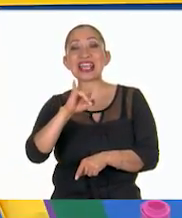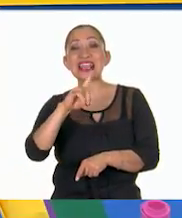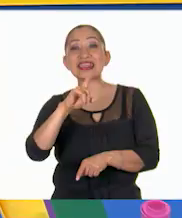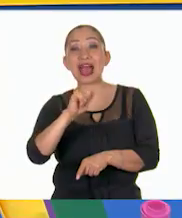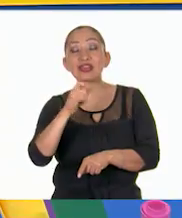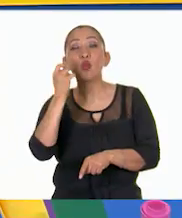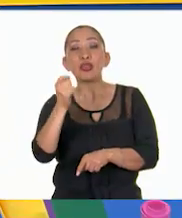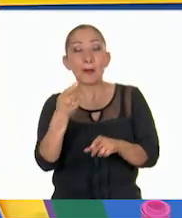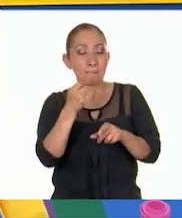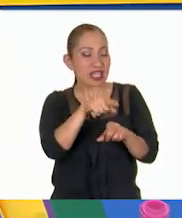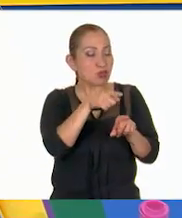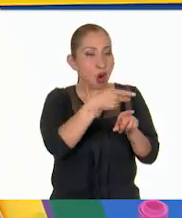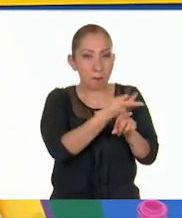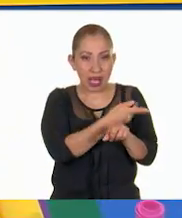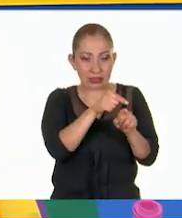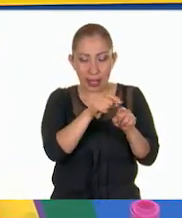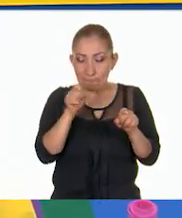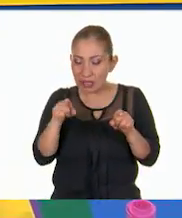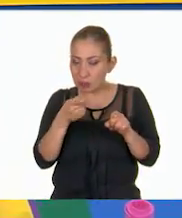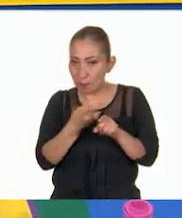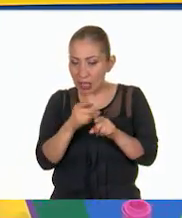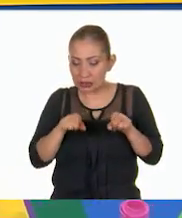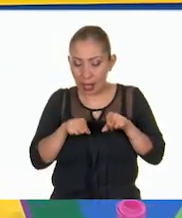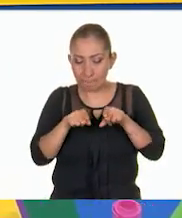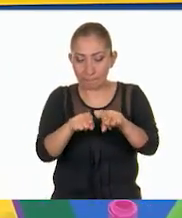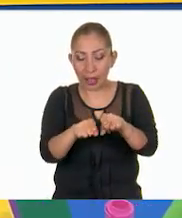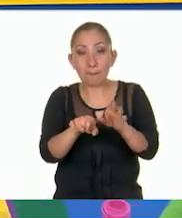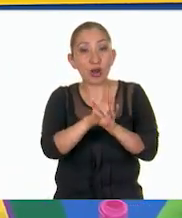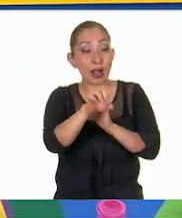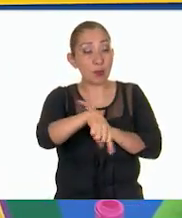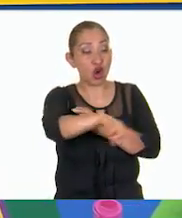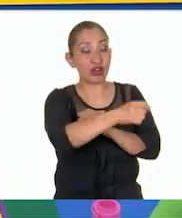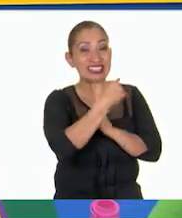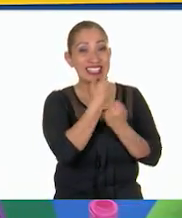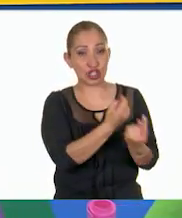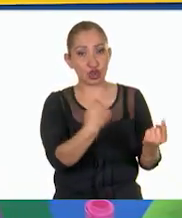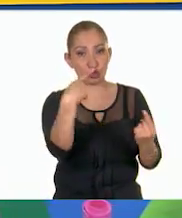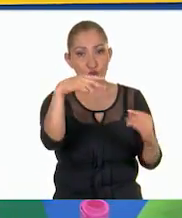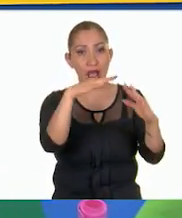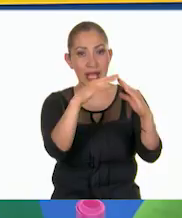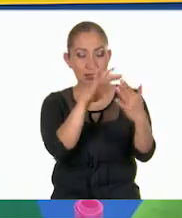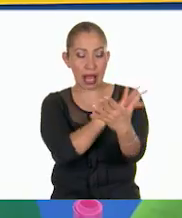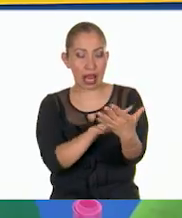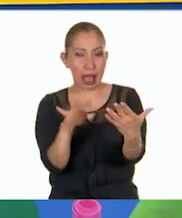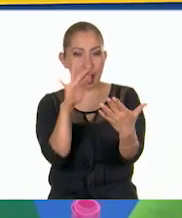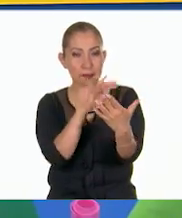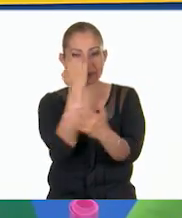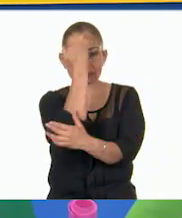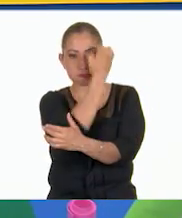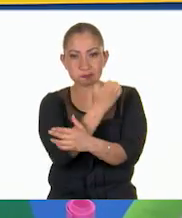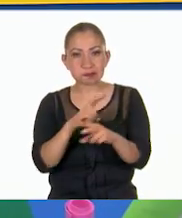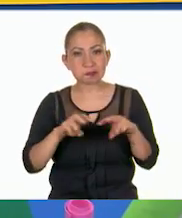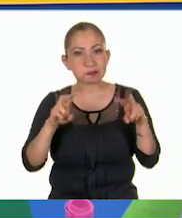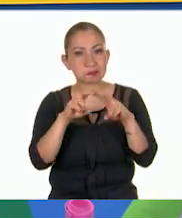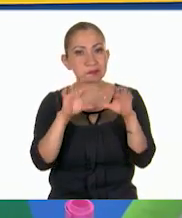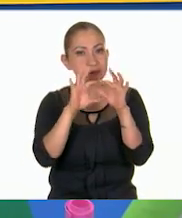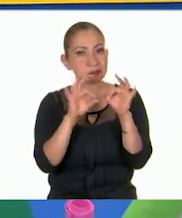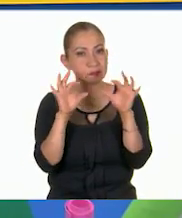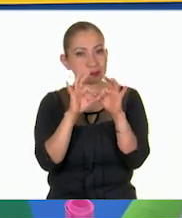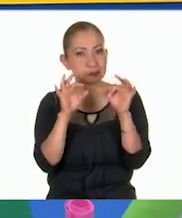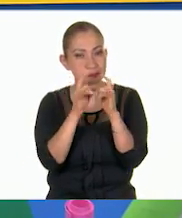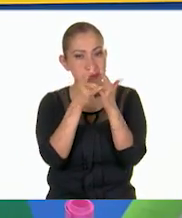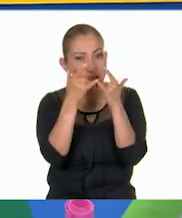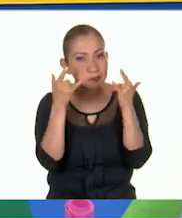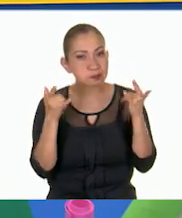al mismo tiempo. Por ejemplo, mientras los y las niñas en sus casas leen, analizan y escriben relatos